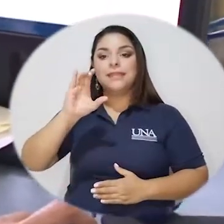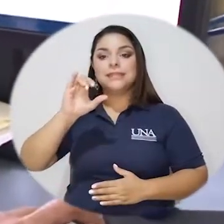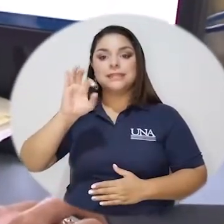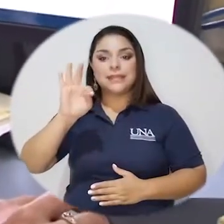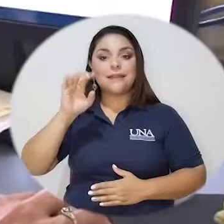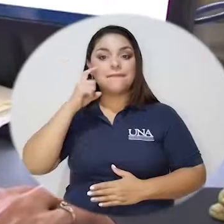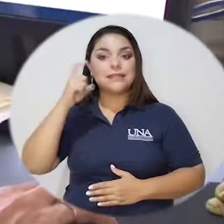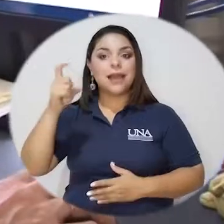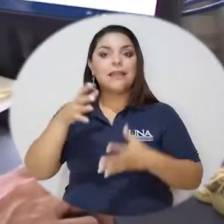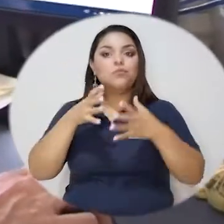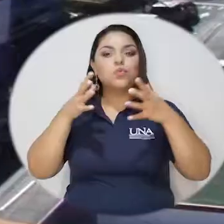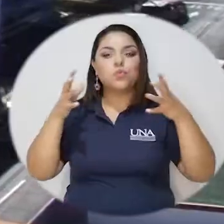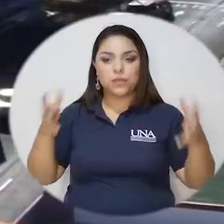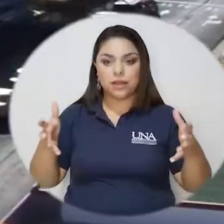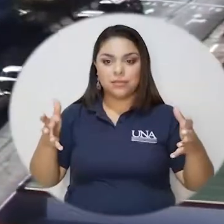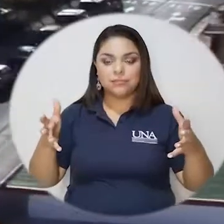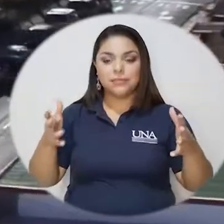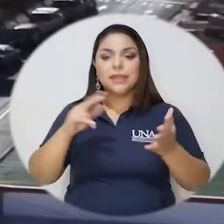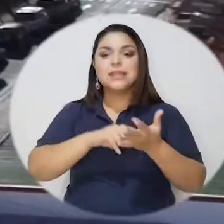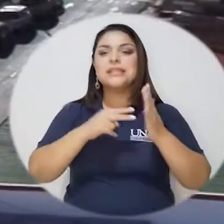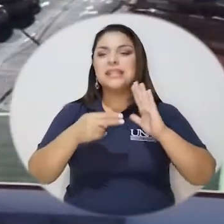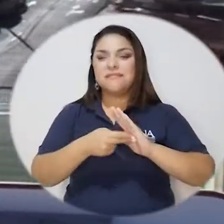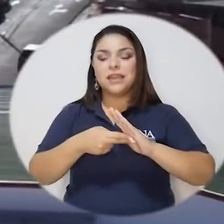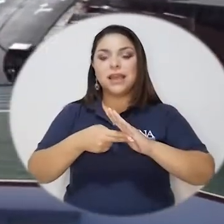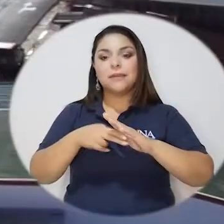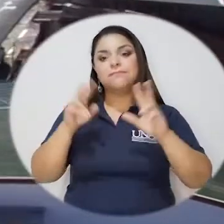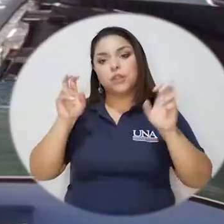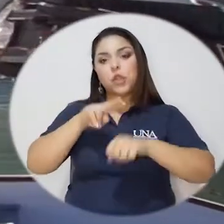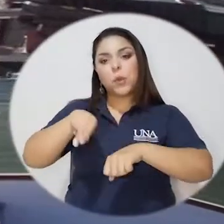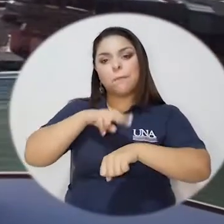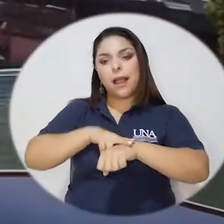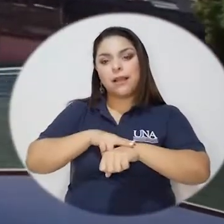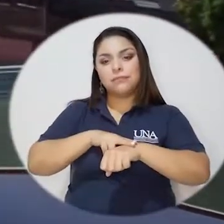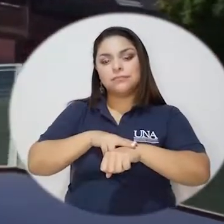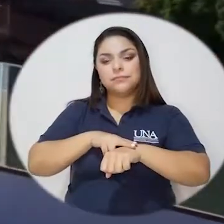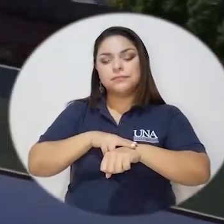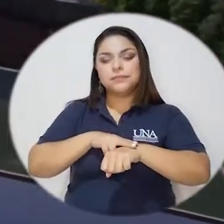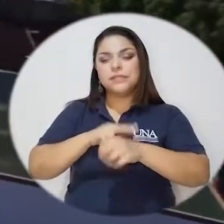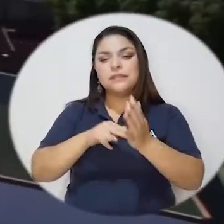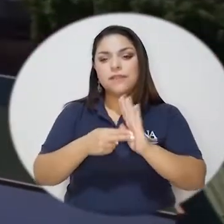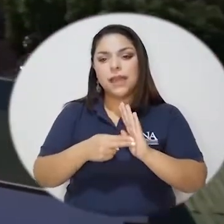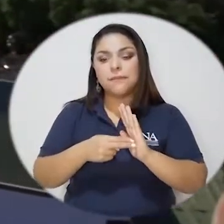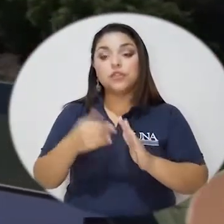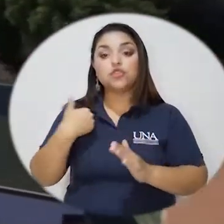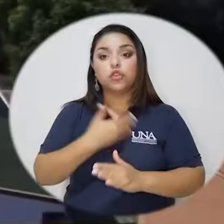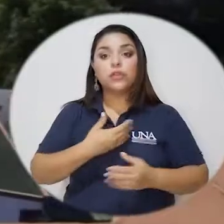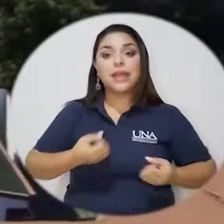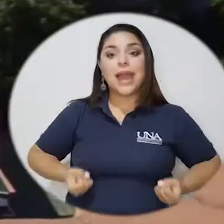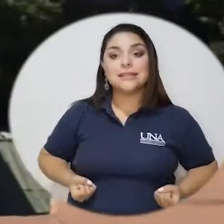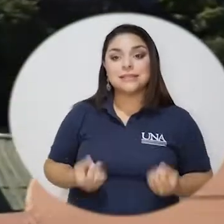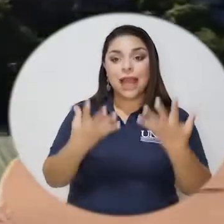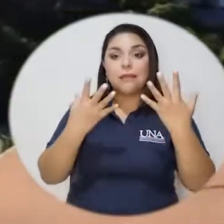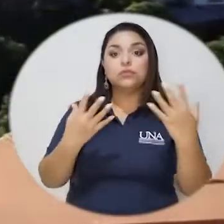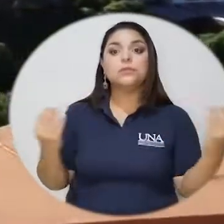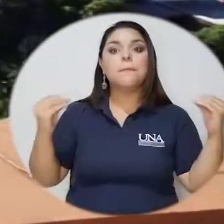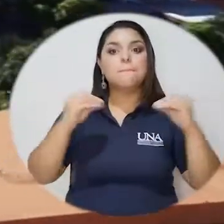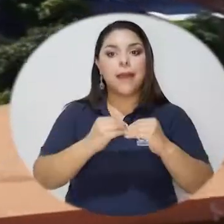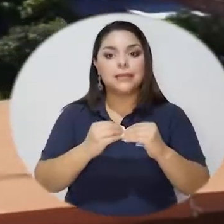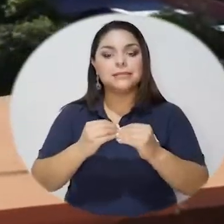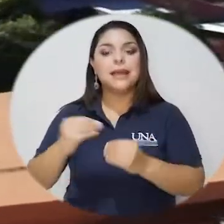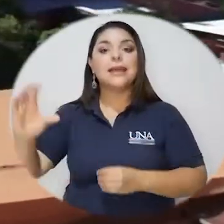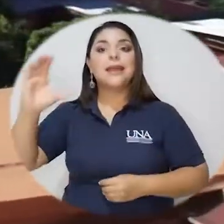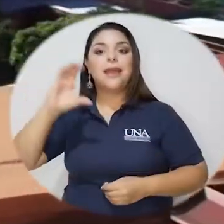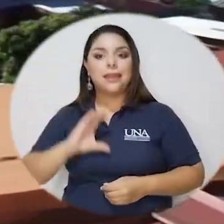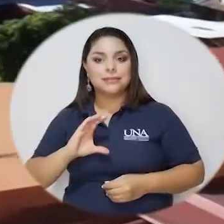déficit fiscal enorme. Eso quiere decir, en términos normales, populares, que estamos gastando más